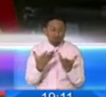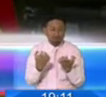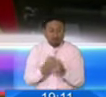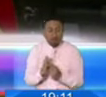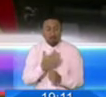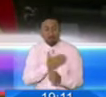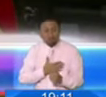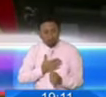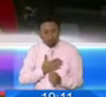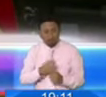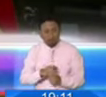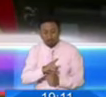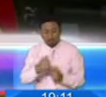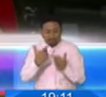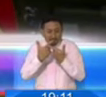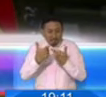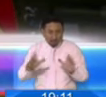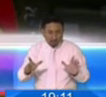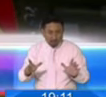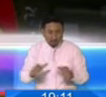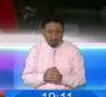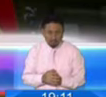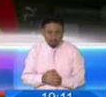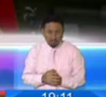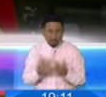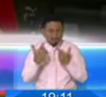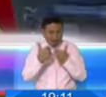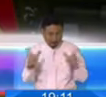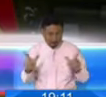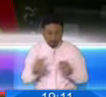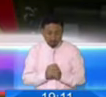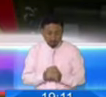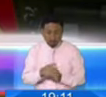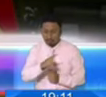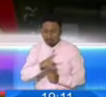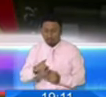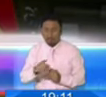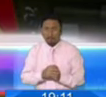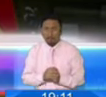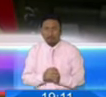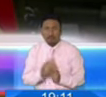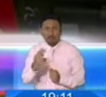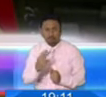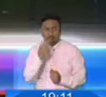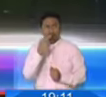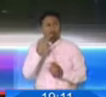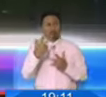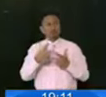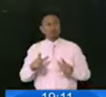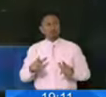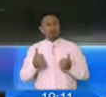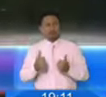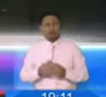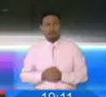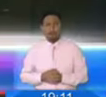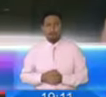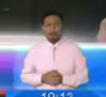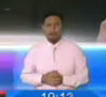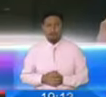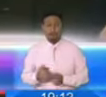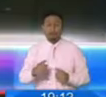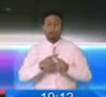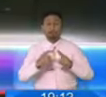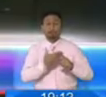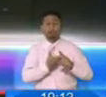favor me digan de manera libre, libre. ¡Qué sabroso que es respirar libertad! Pero a la posición del expresidente